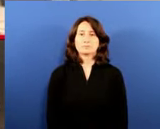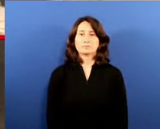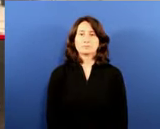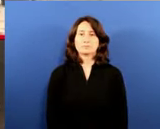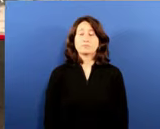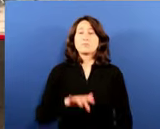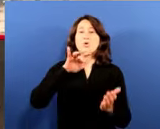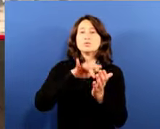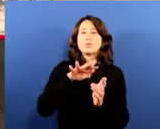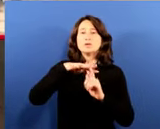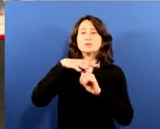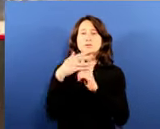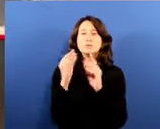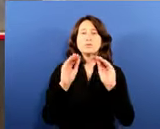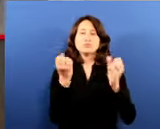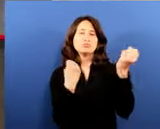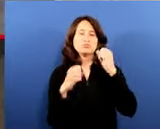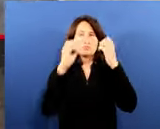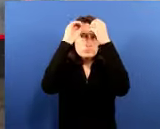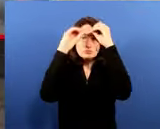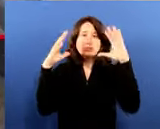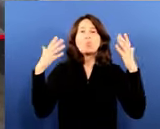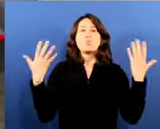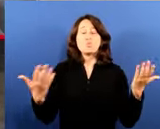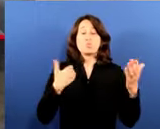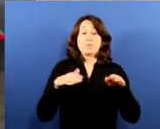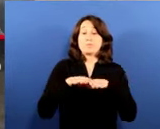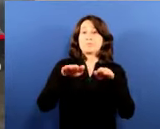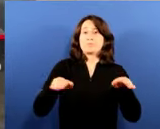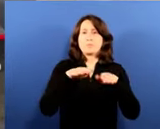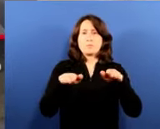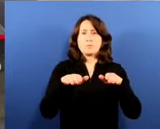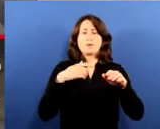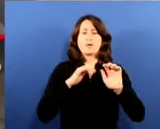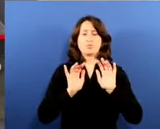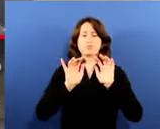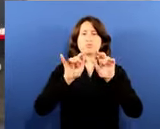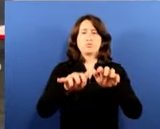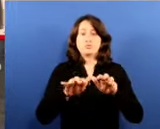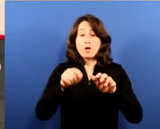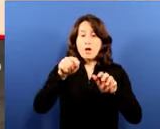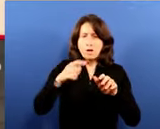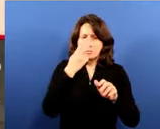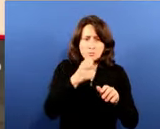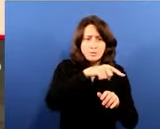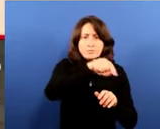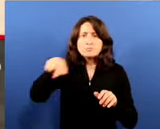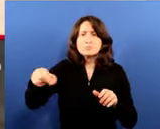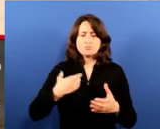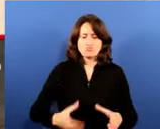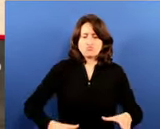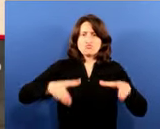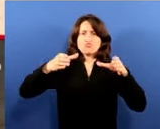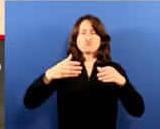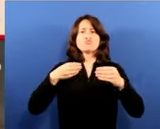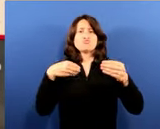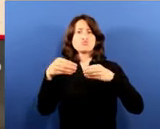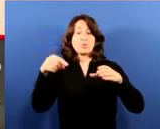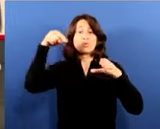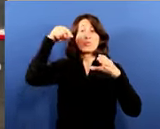El ejercicio, en el que han participado cerca de 70 personas, ha servido para testar los procedimientos de movilización y